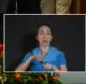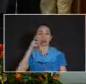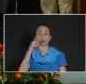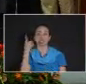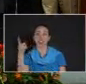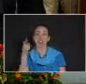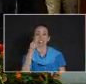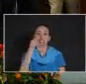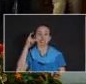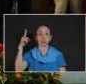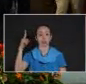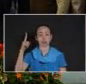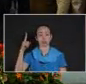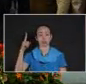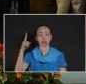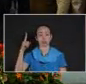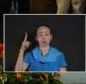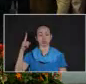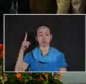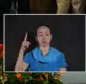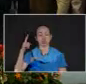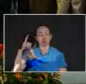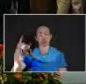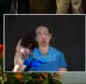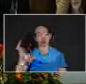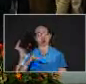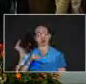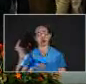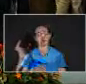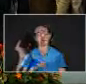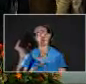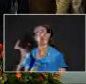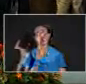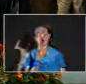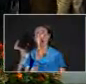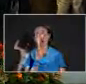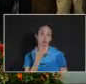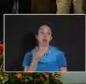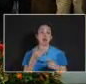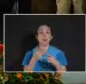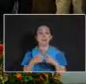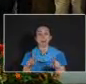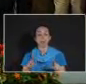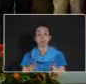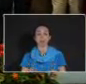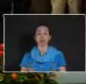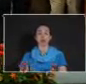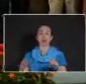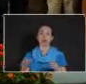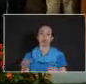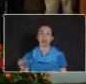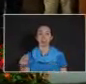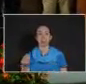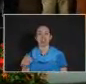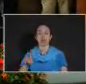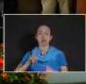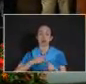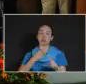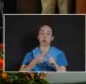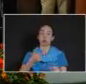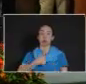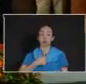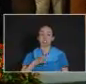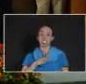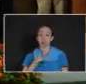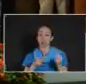Claro que no es el ambiente ideal, pero como que es un caldo de cultivo cuando hay mártires también, ¿verdad? Que como que